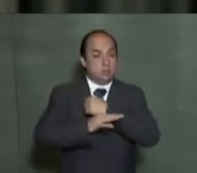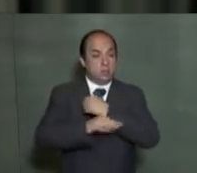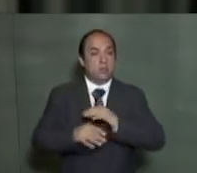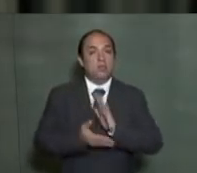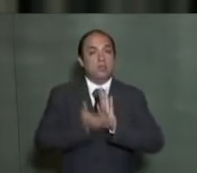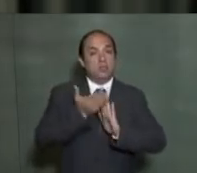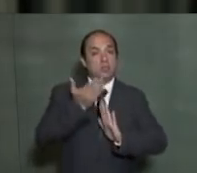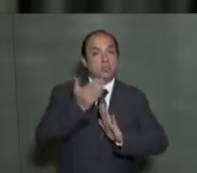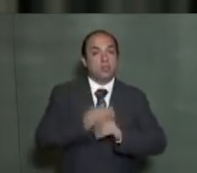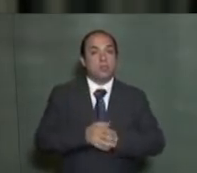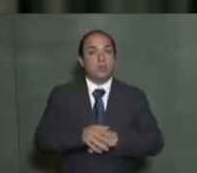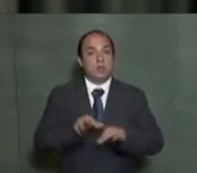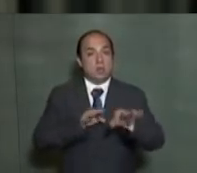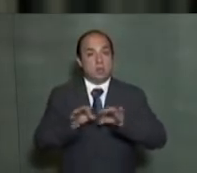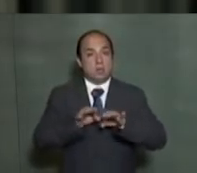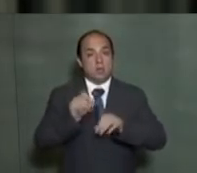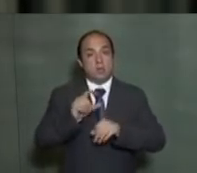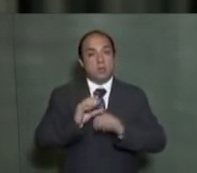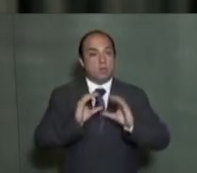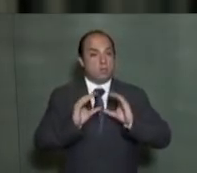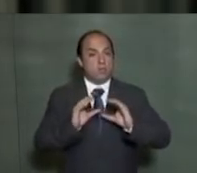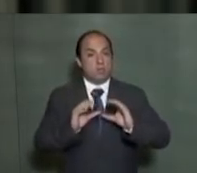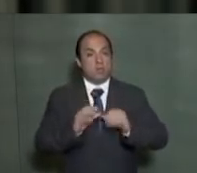conservación de nuestra infraestructura.